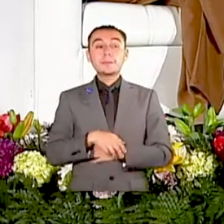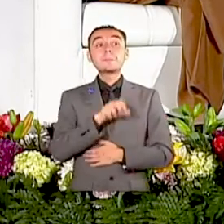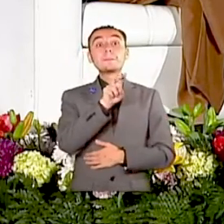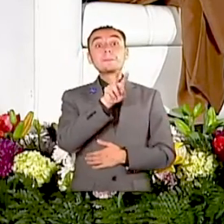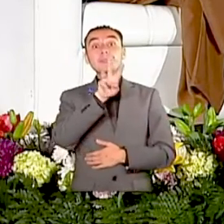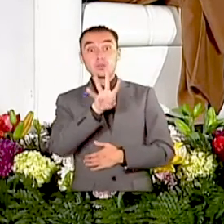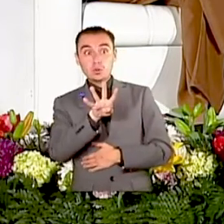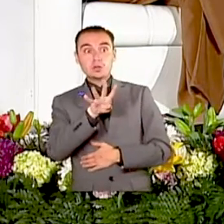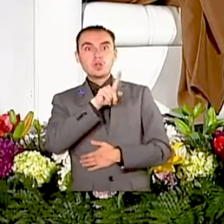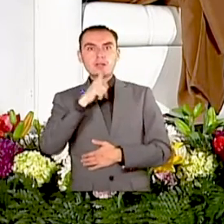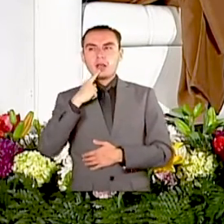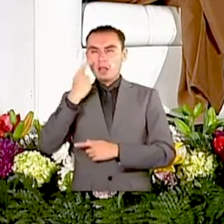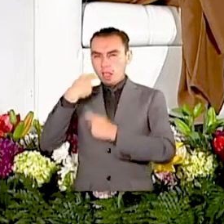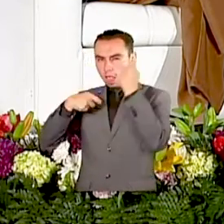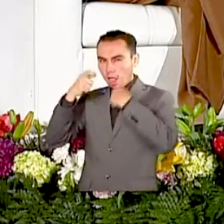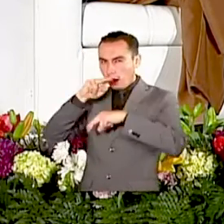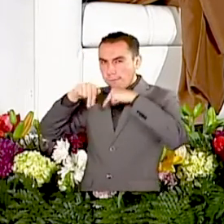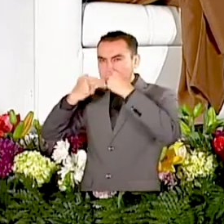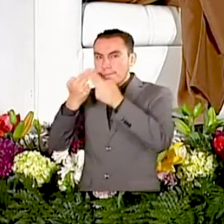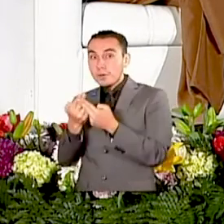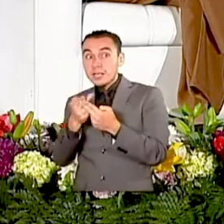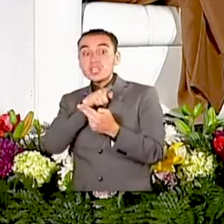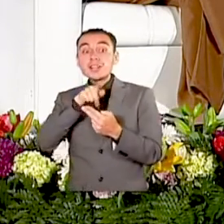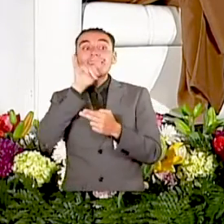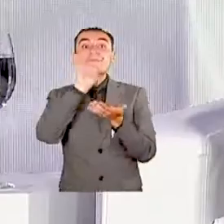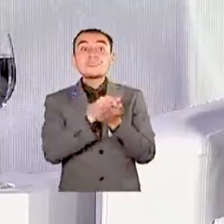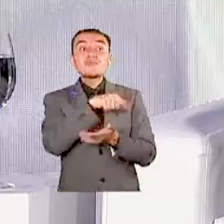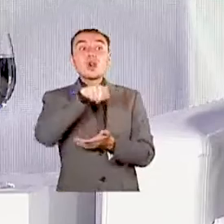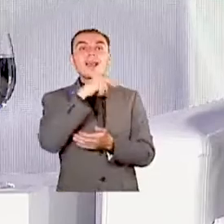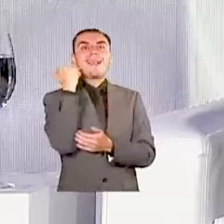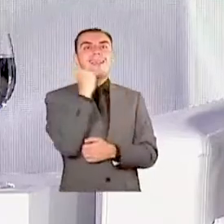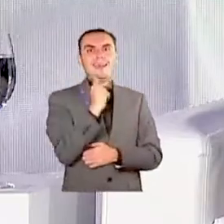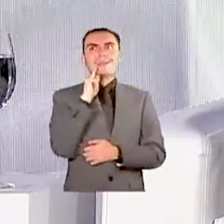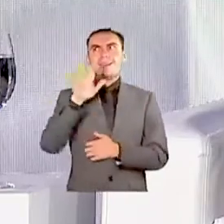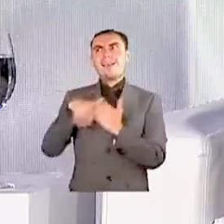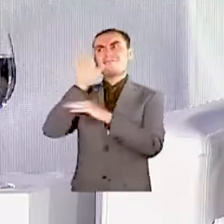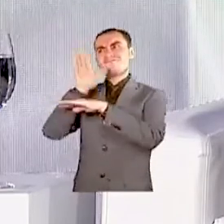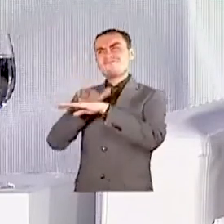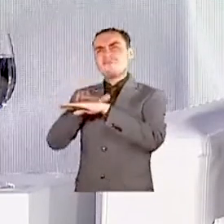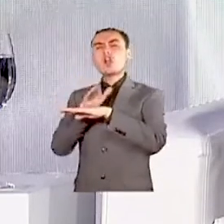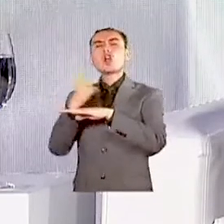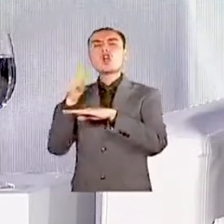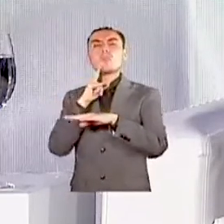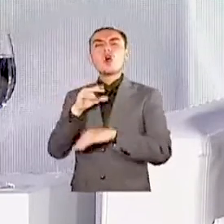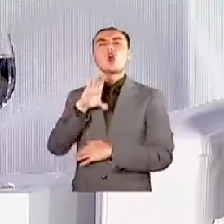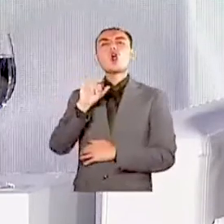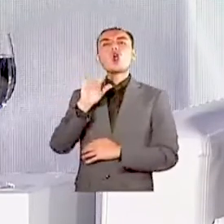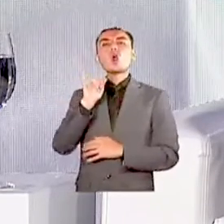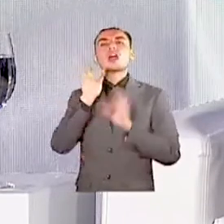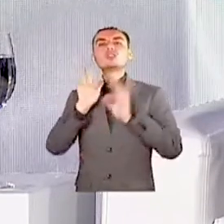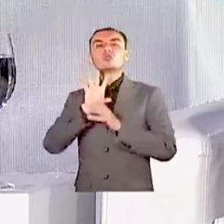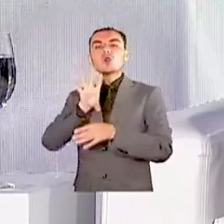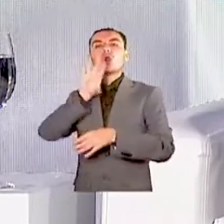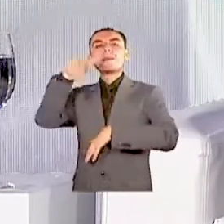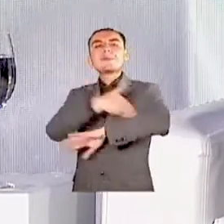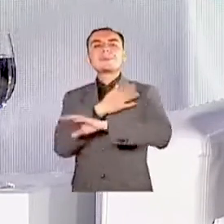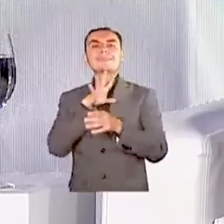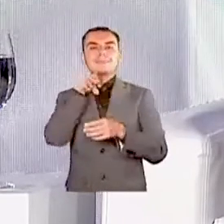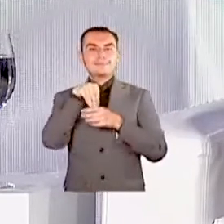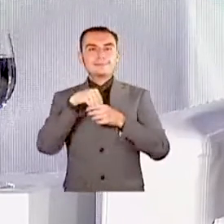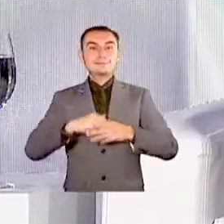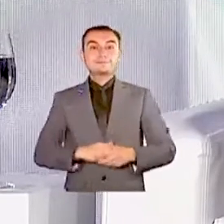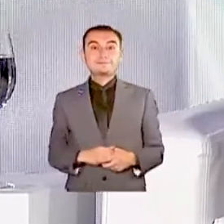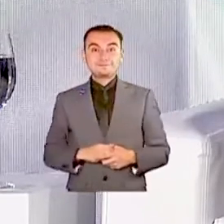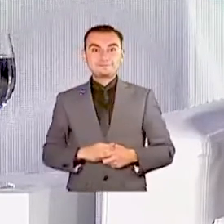casos por trata de personas con víctimas mujeres que fueron activados a través del COAT del Ministerio del Interior.